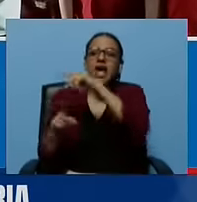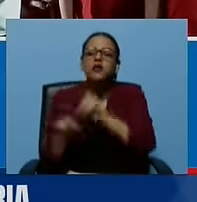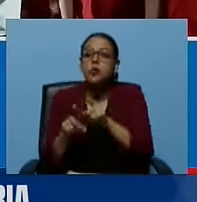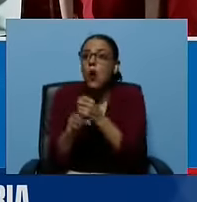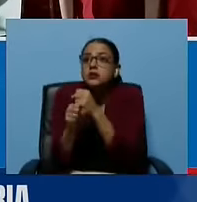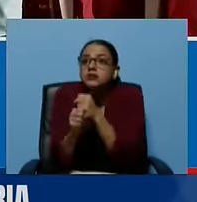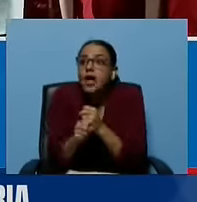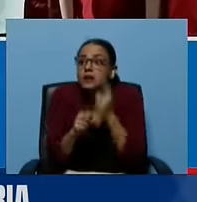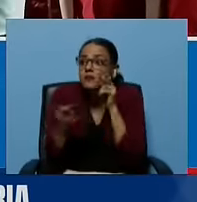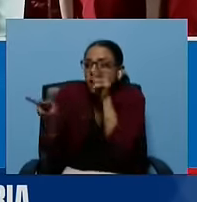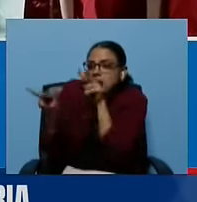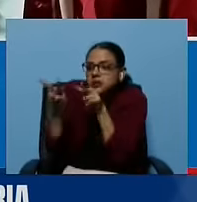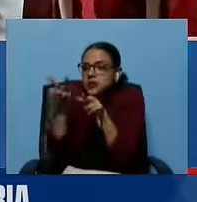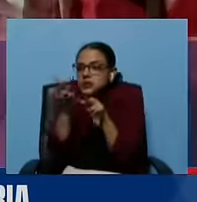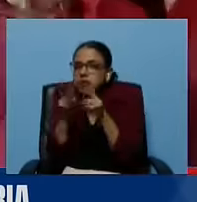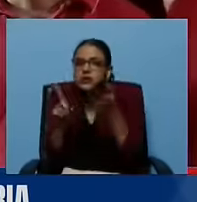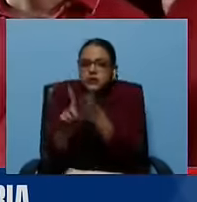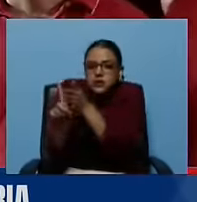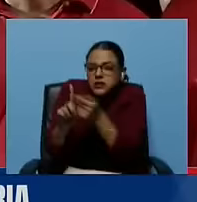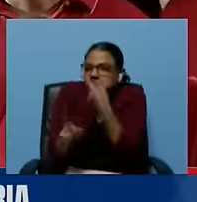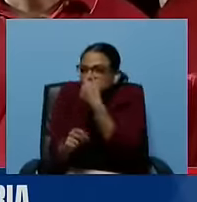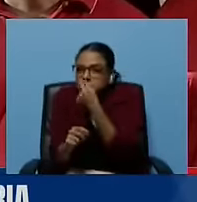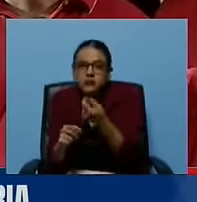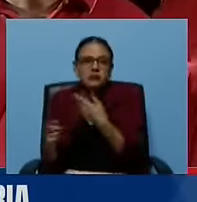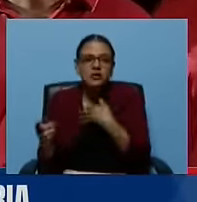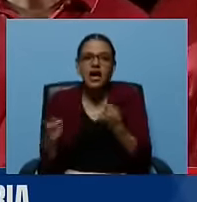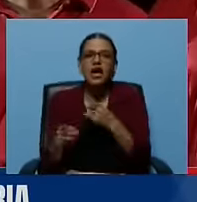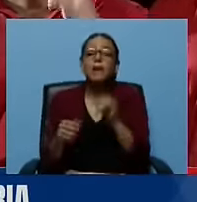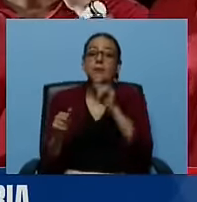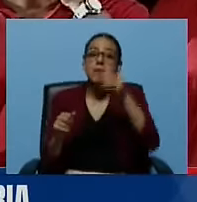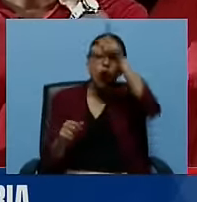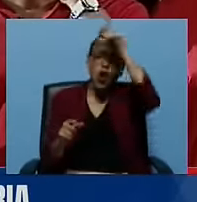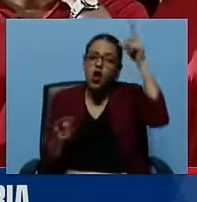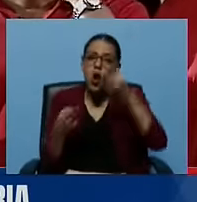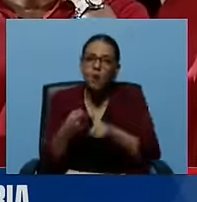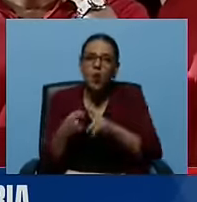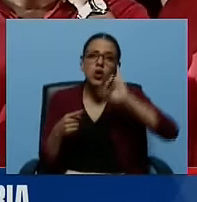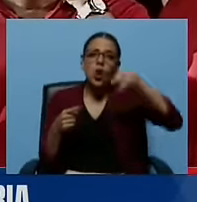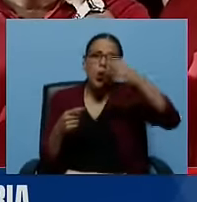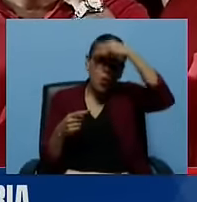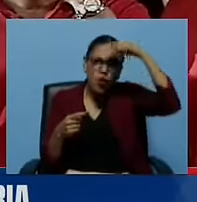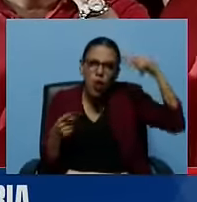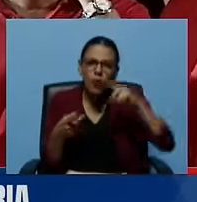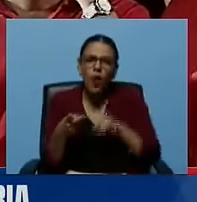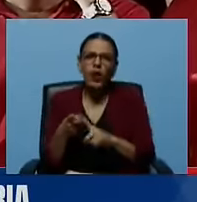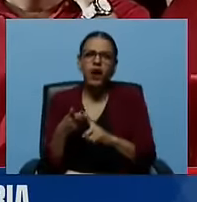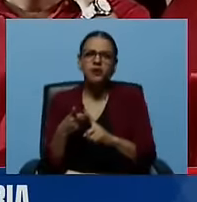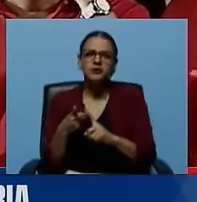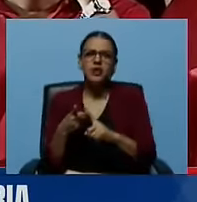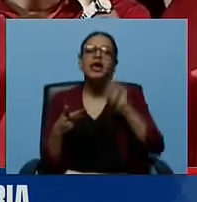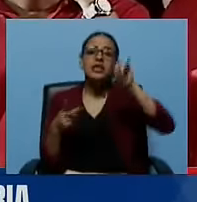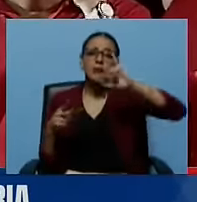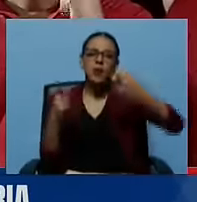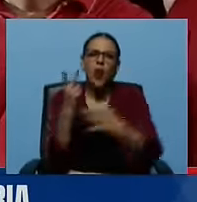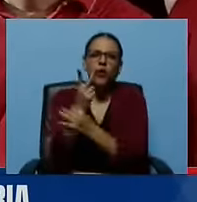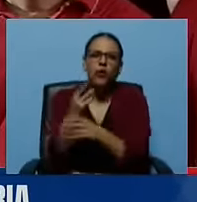atesorando los ladrones de Leopoldo López, Julio Borges y Juan